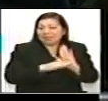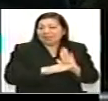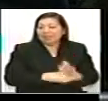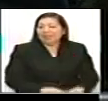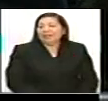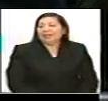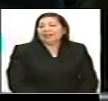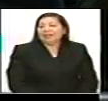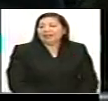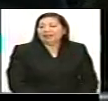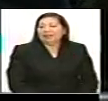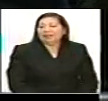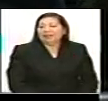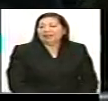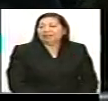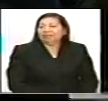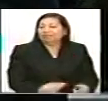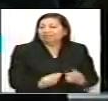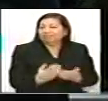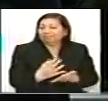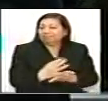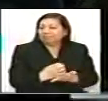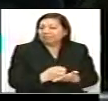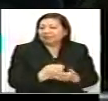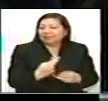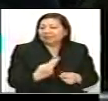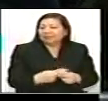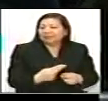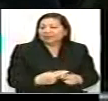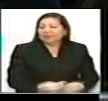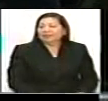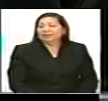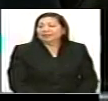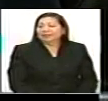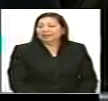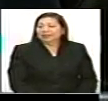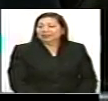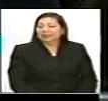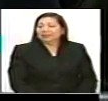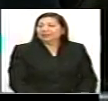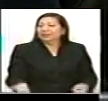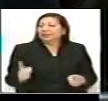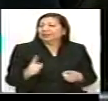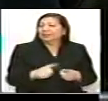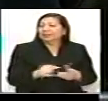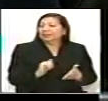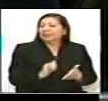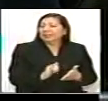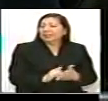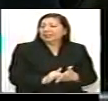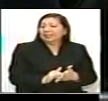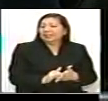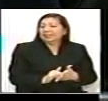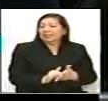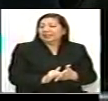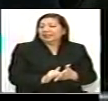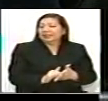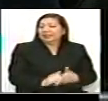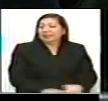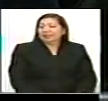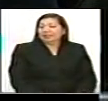de reducción, ¿no? Racionalización, que se le llama eso, hasta que en